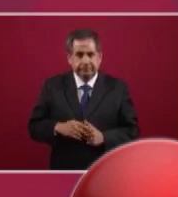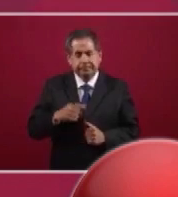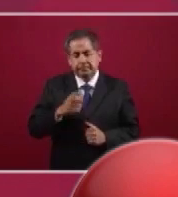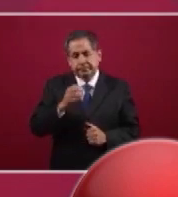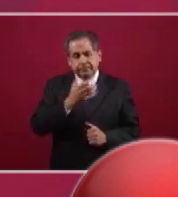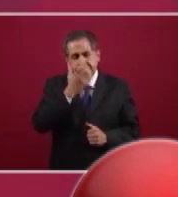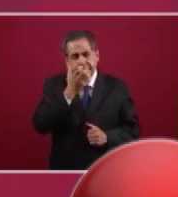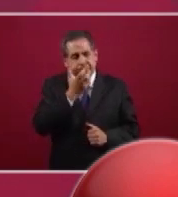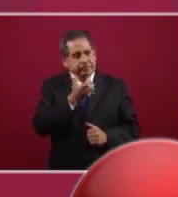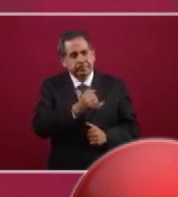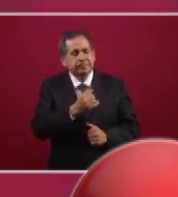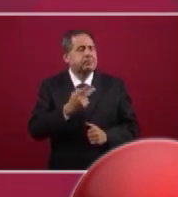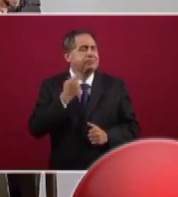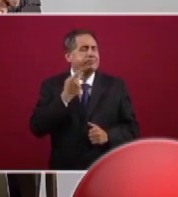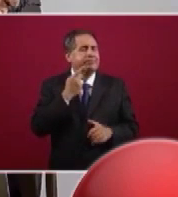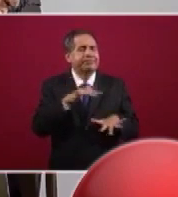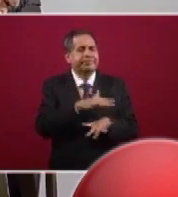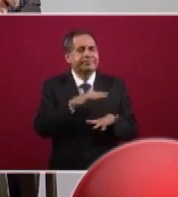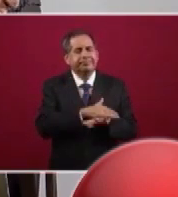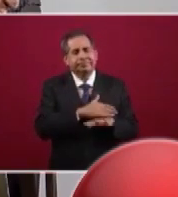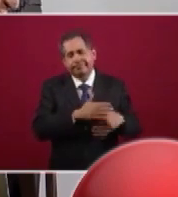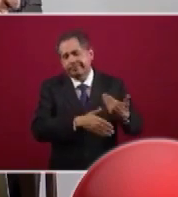tradición politiquera,